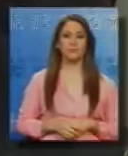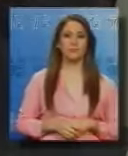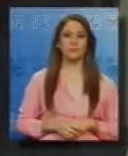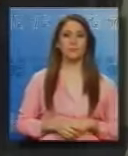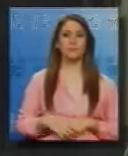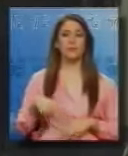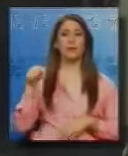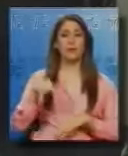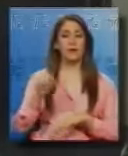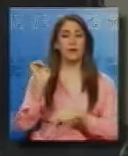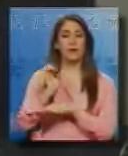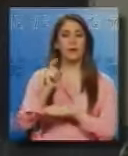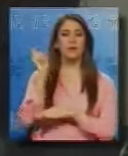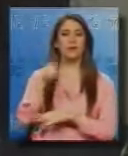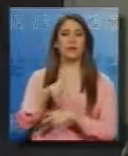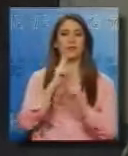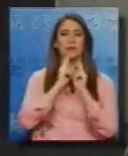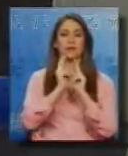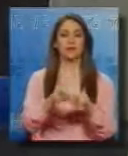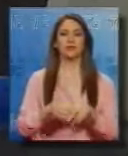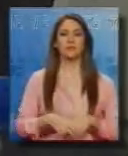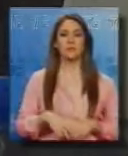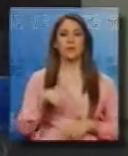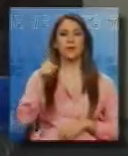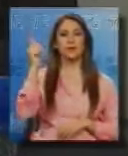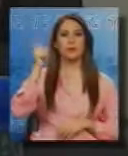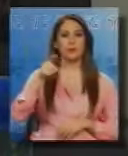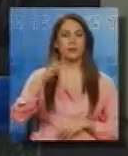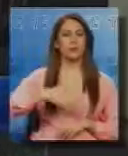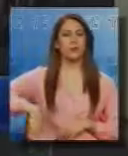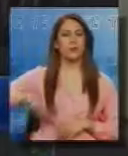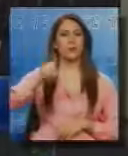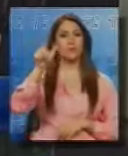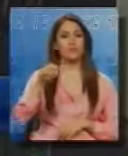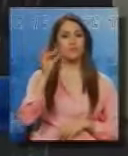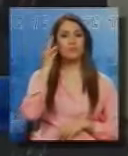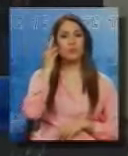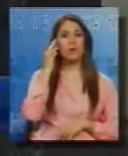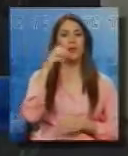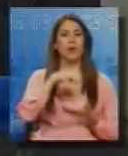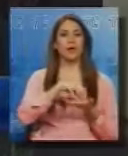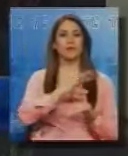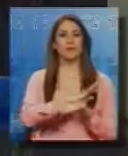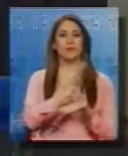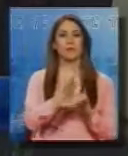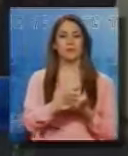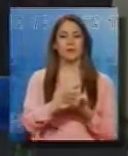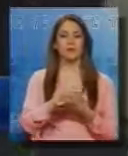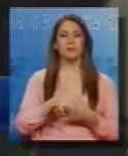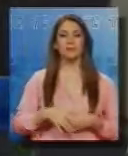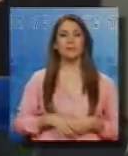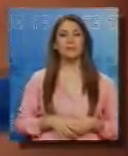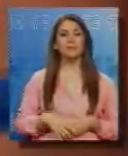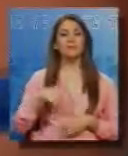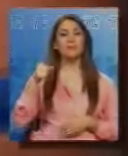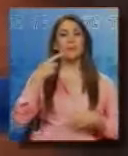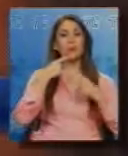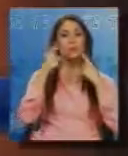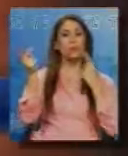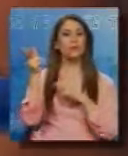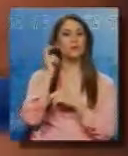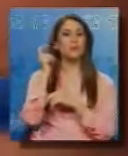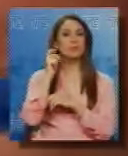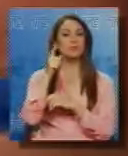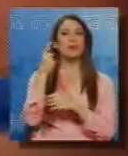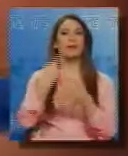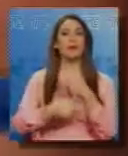El país necesita respuestas. Es la exigencia que hace la asambleísta de Alianza País, María Alejandra Vicuña, tras difundir unos audios